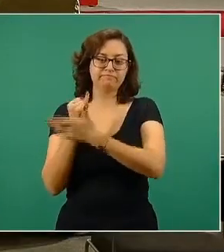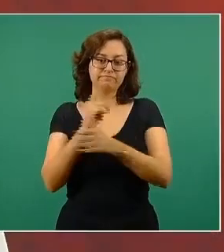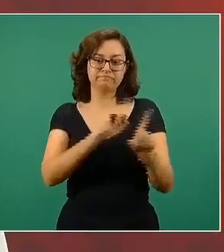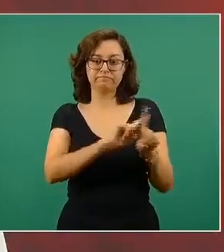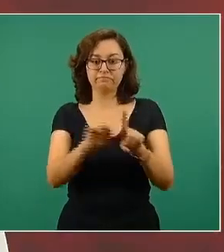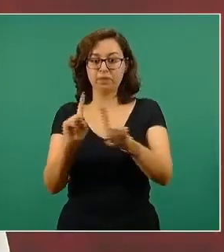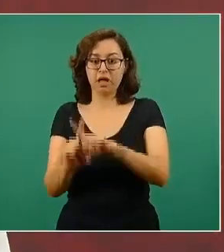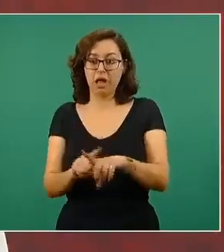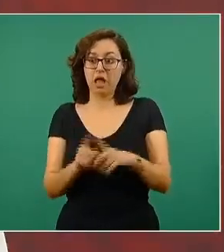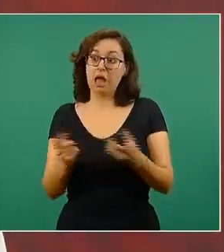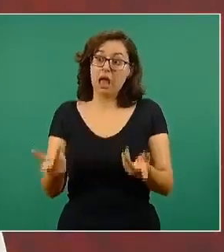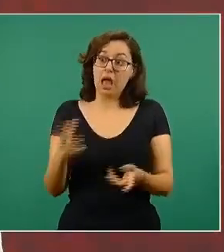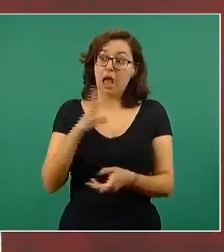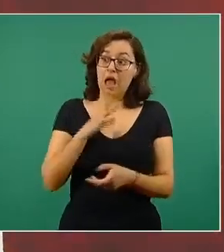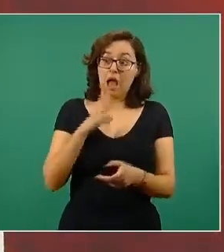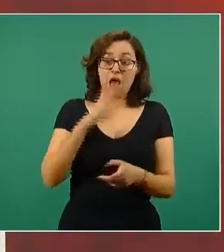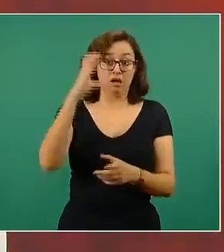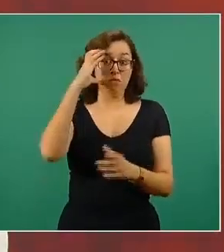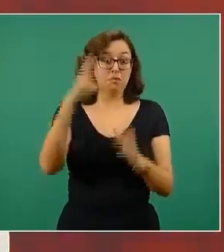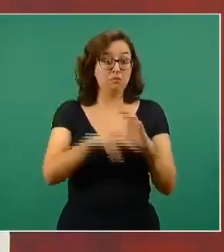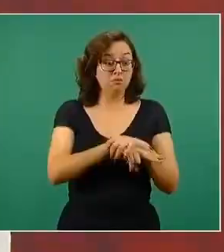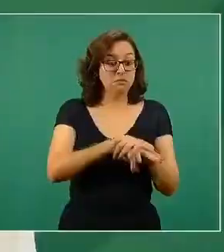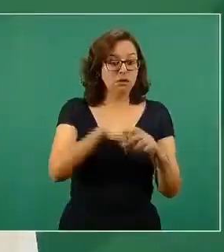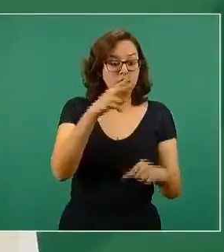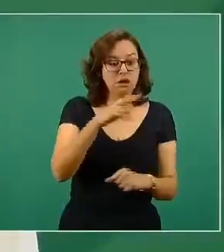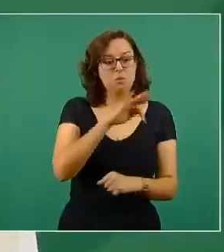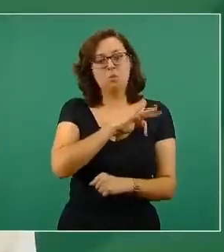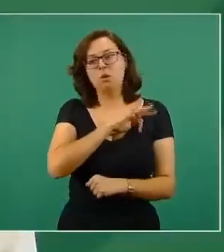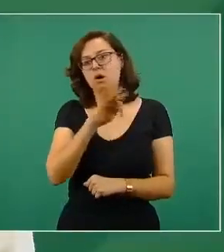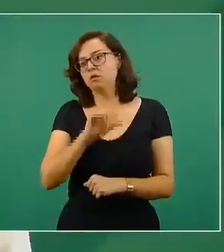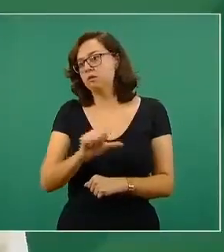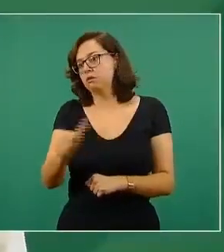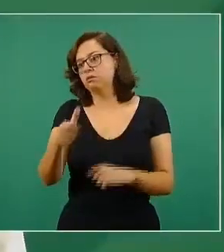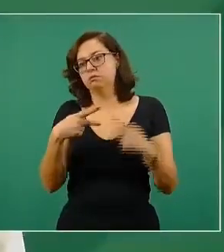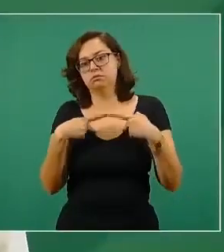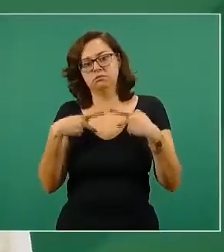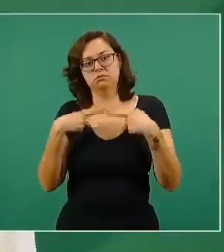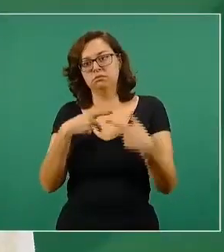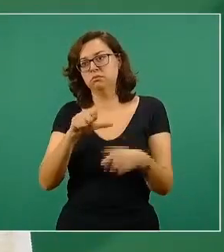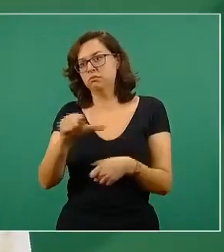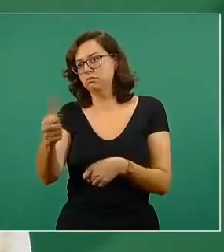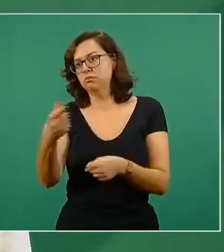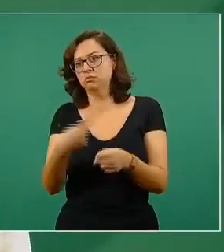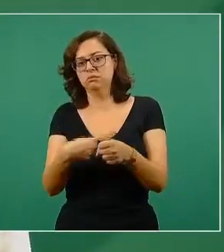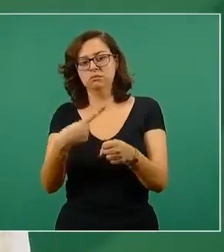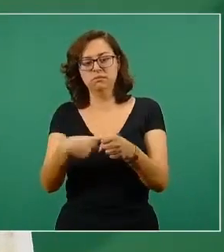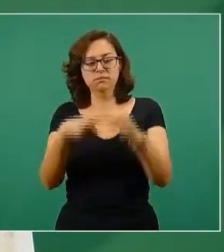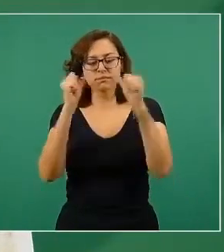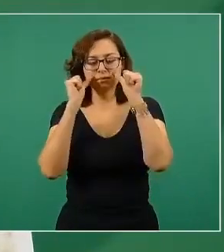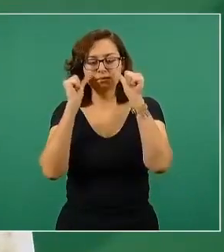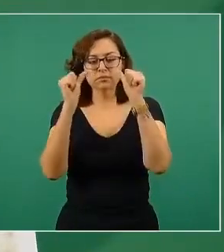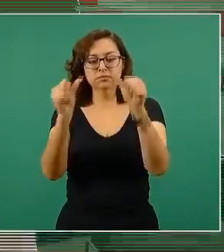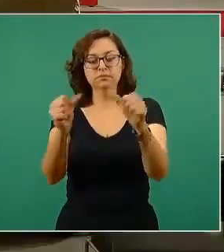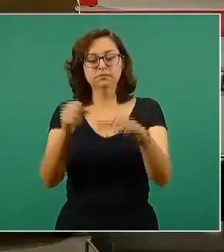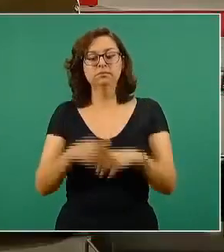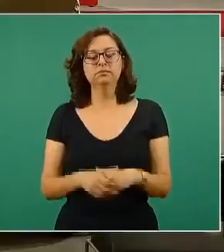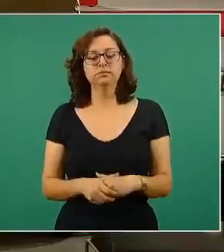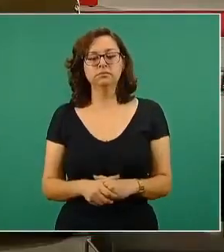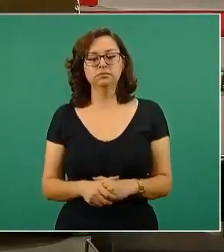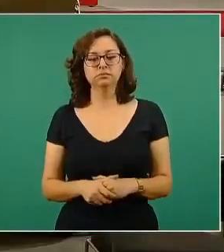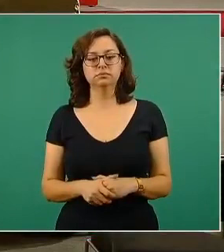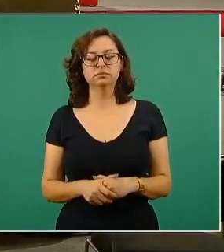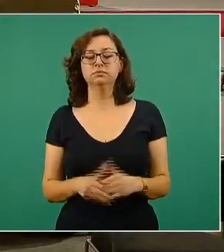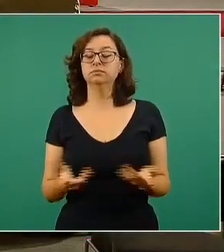que está vacía, cama que se puede aprovechar para atender otros padecimientos. Y siempre conservando un